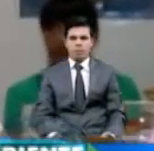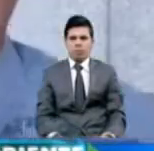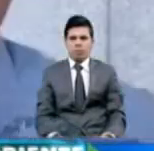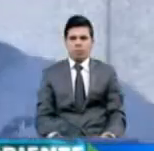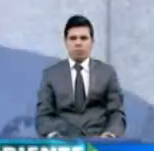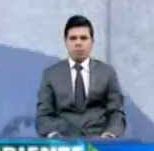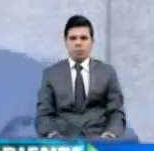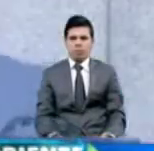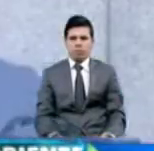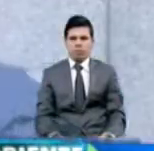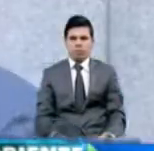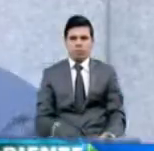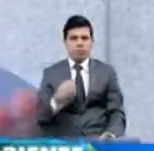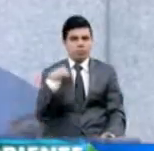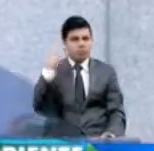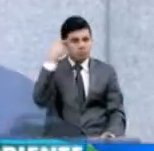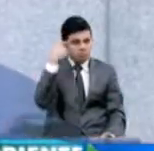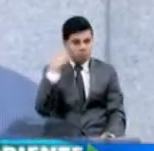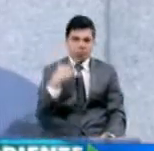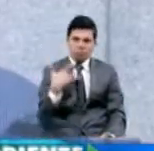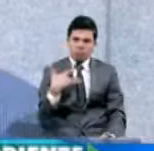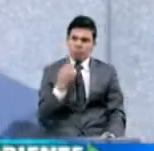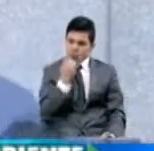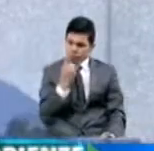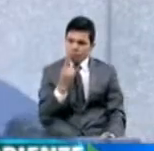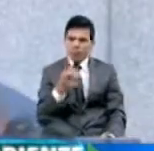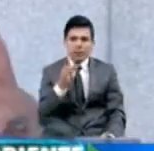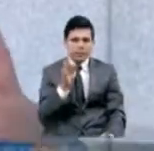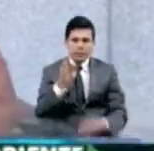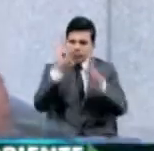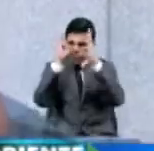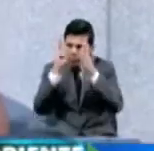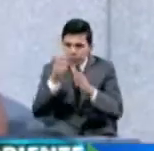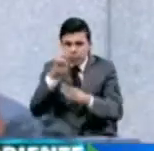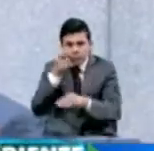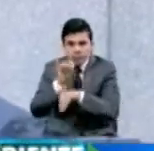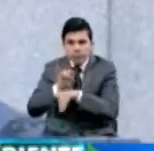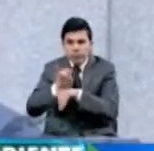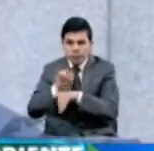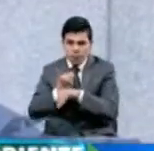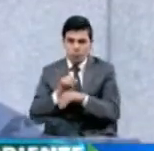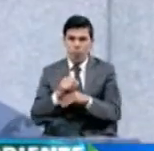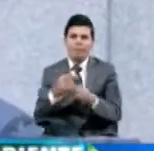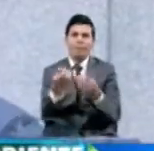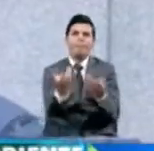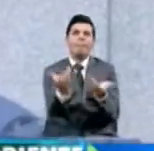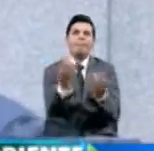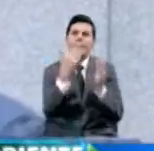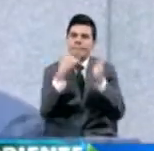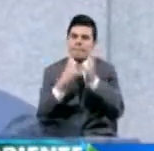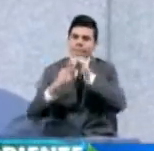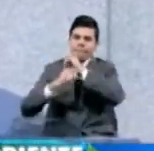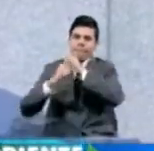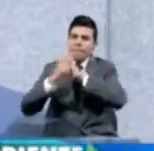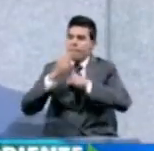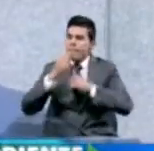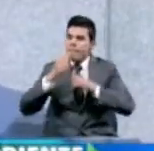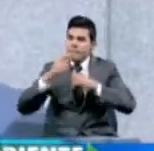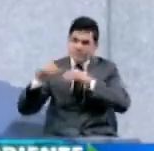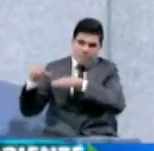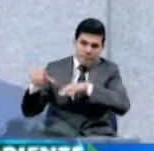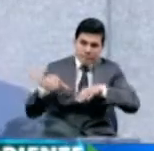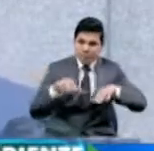me parece bastante interesante estar encima de todas las cosas, porque si no es así,